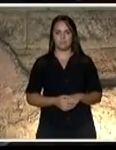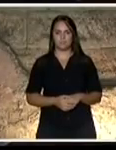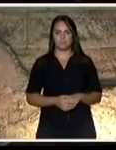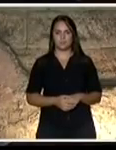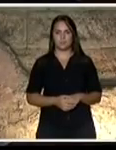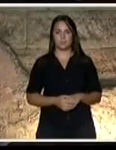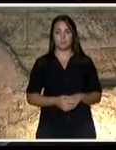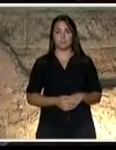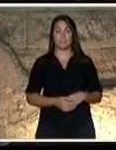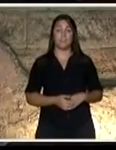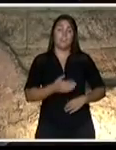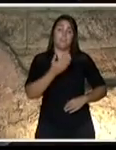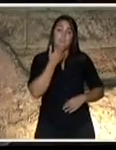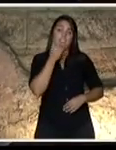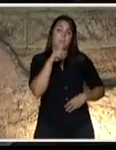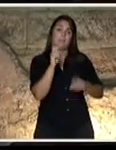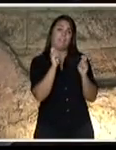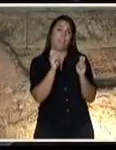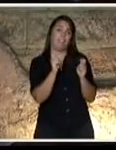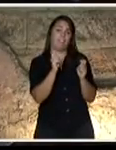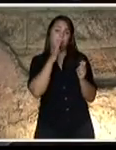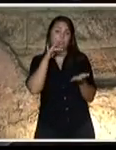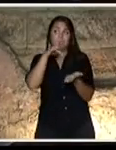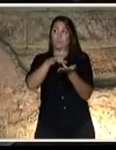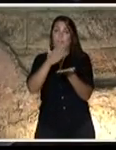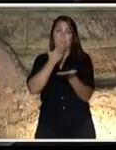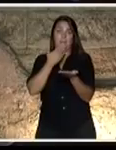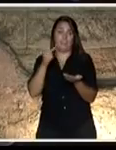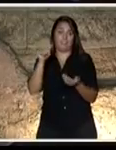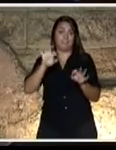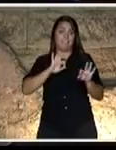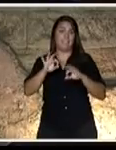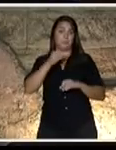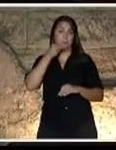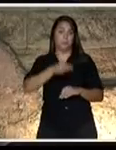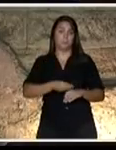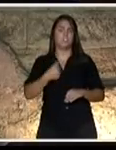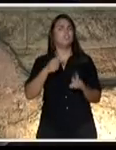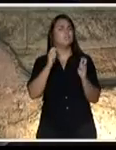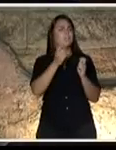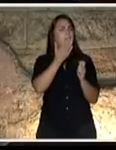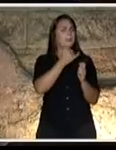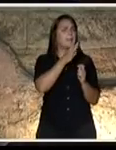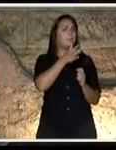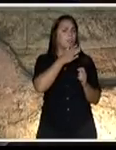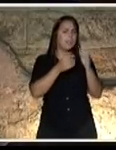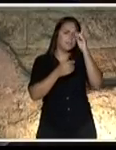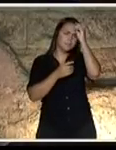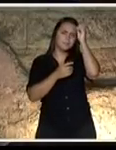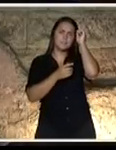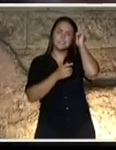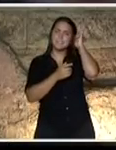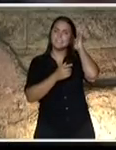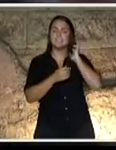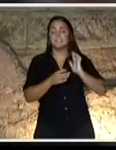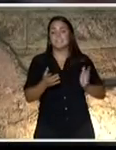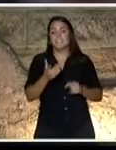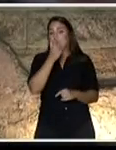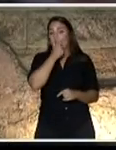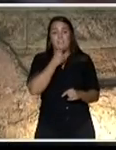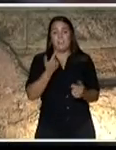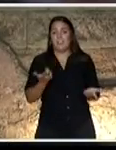A Mérida le tengo que felicitar, estamos en Mérida, en este gran teatro. ¿Por qué le felicito a Mérida?